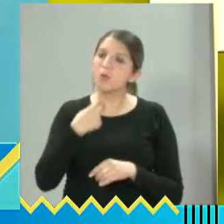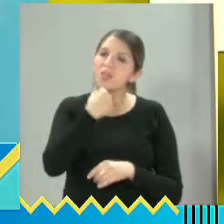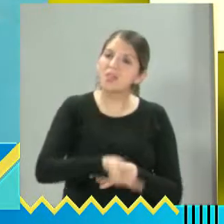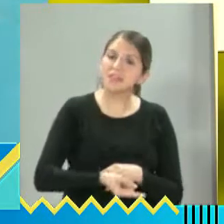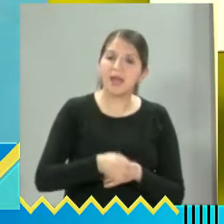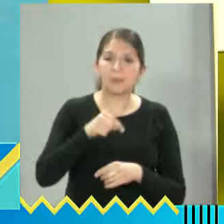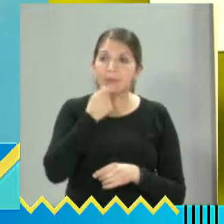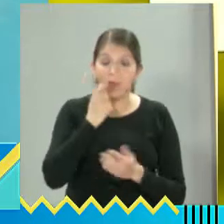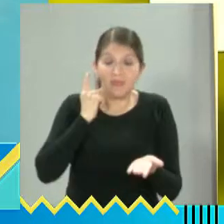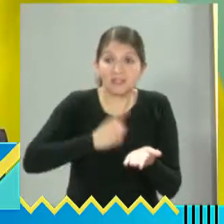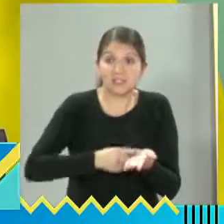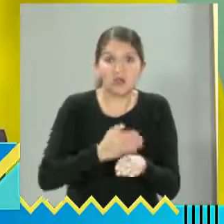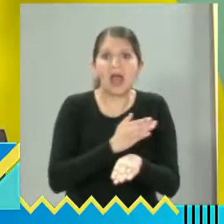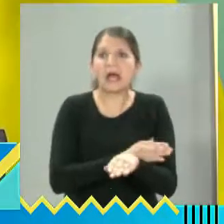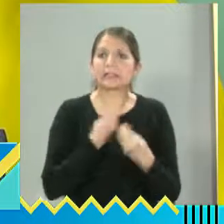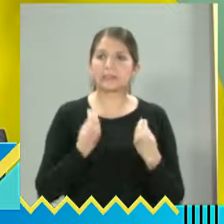cuenta al momento de tomar una decisión?